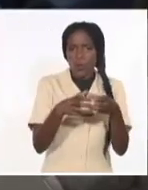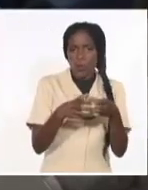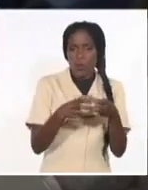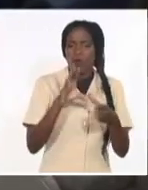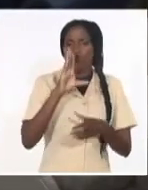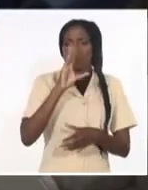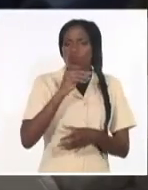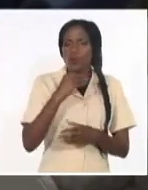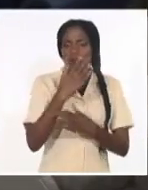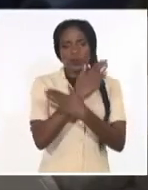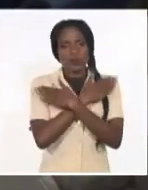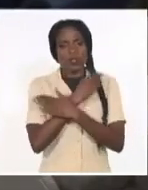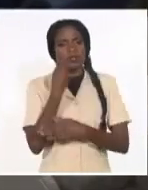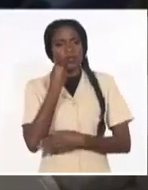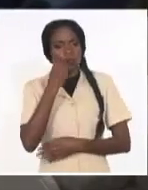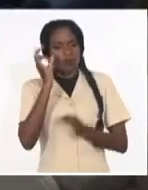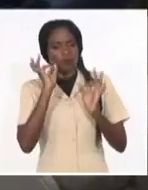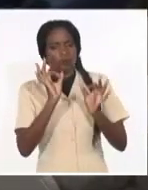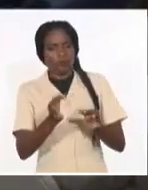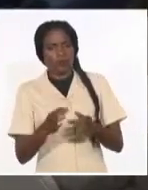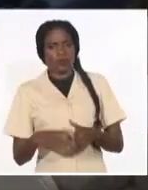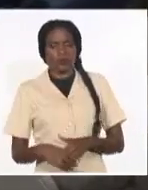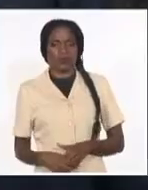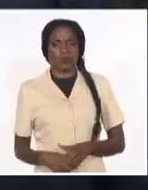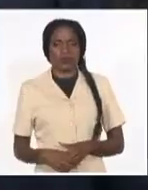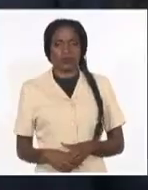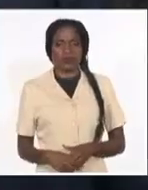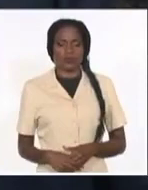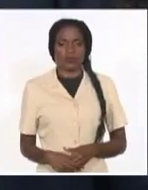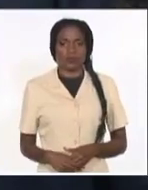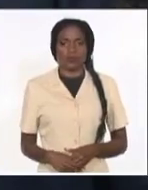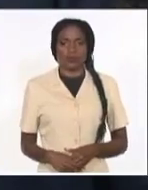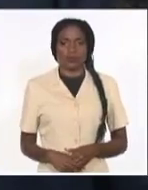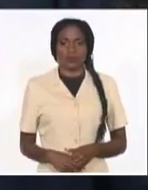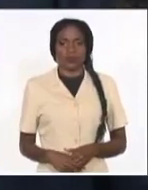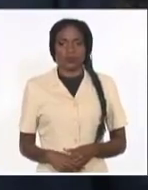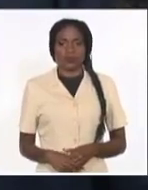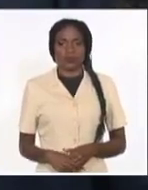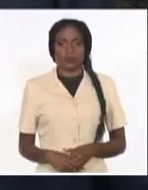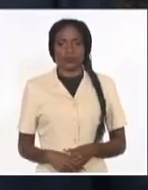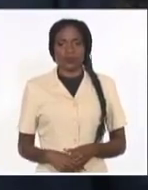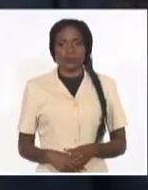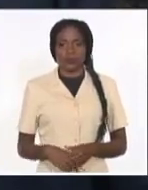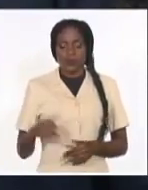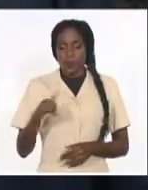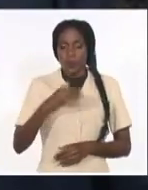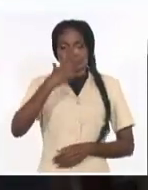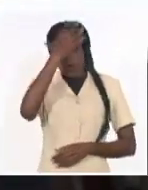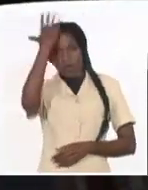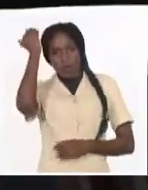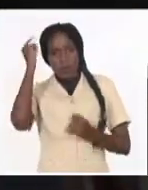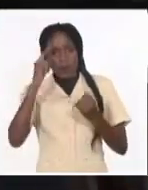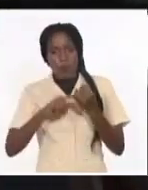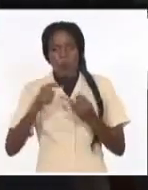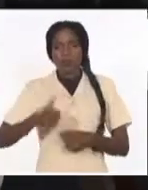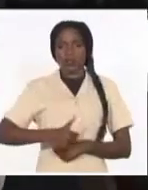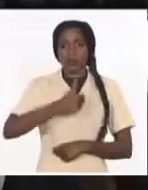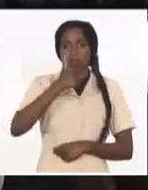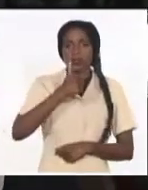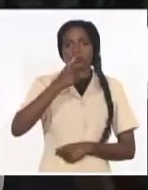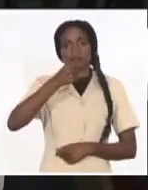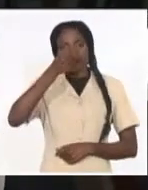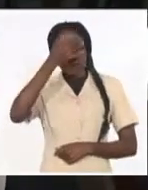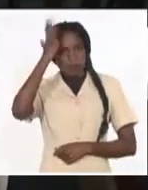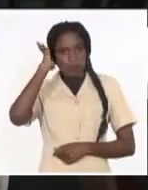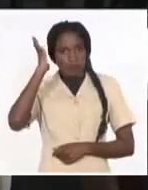los cordiales saludos de Xi Jinping al líder de la Revolución Cubana, general de ejército Raúl Castro Ruz, y al presidente Díaz-Canel.